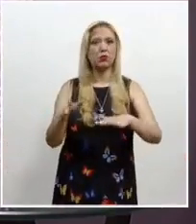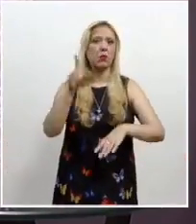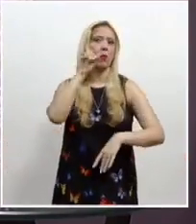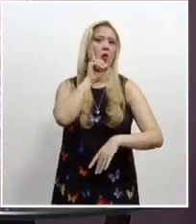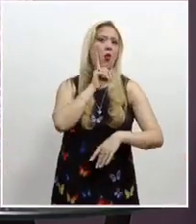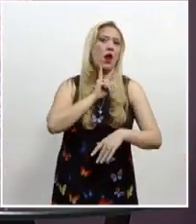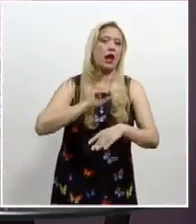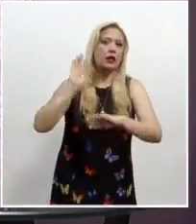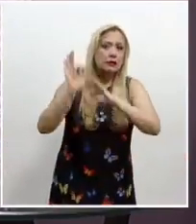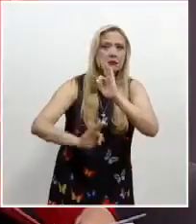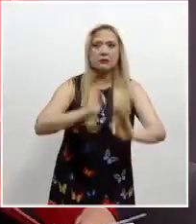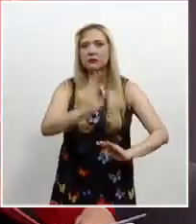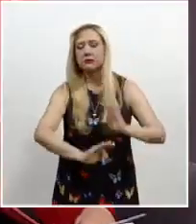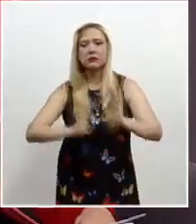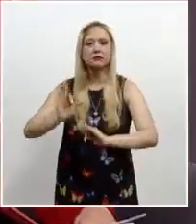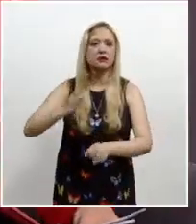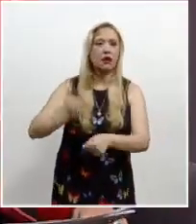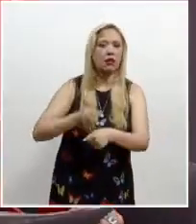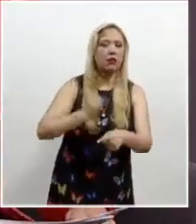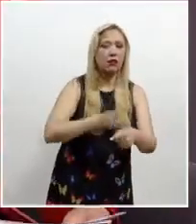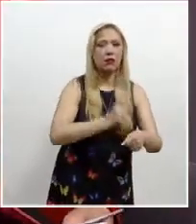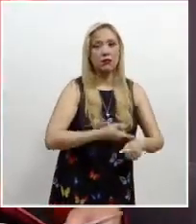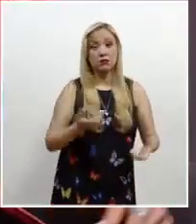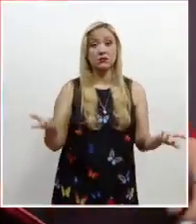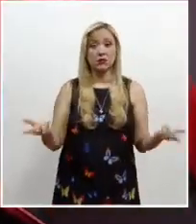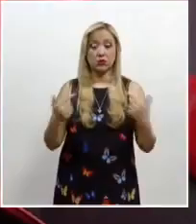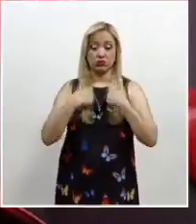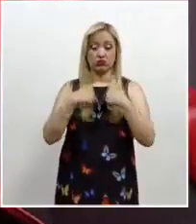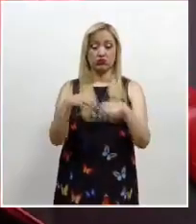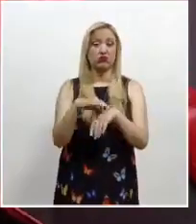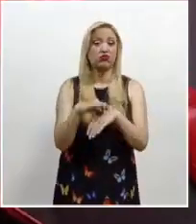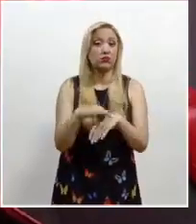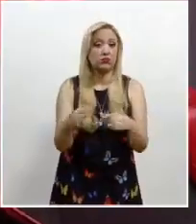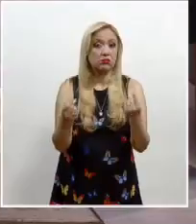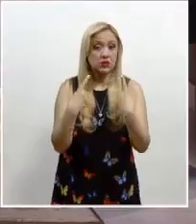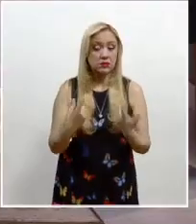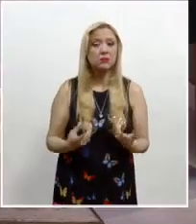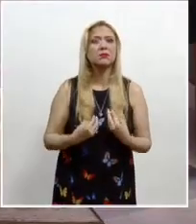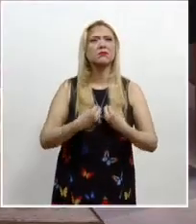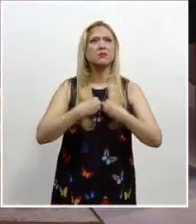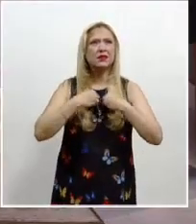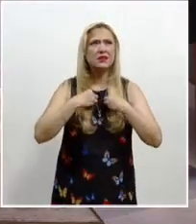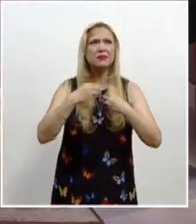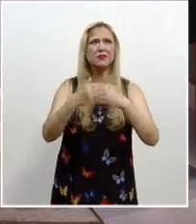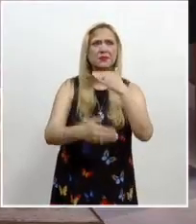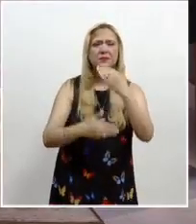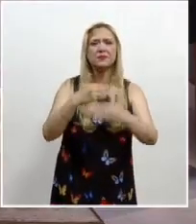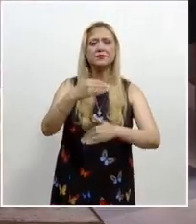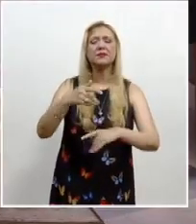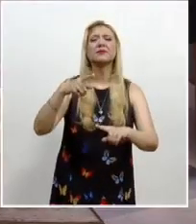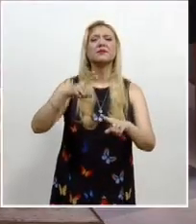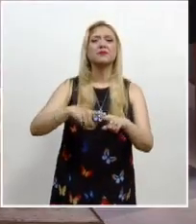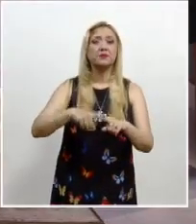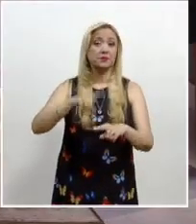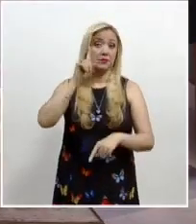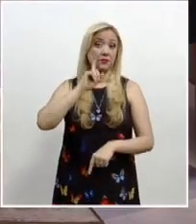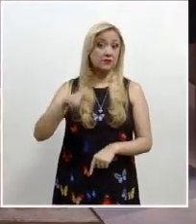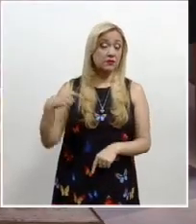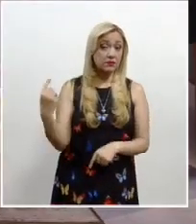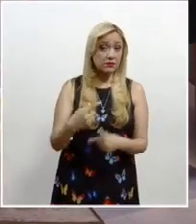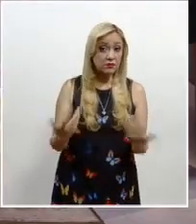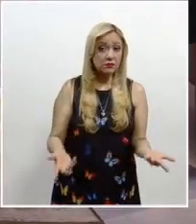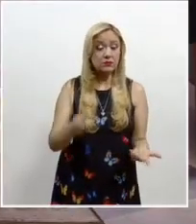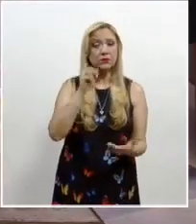primera persona, es que realmente el sostenimiento de la vida está en manos de las mujeres. Las